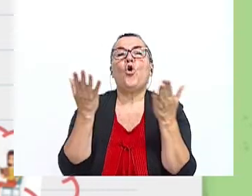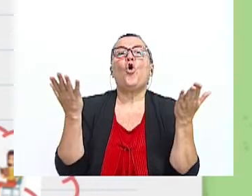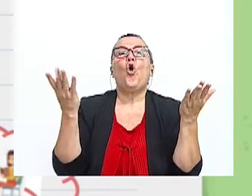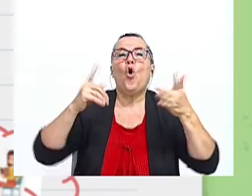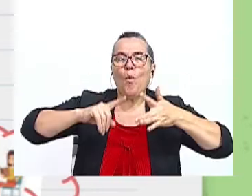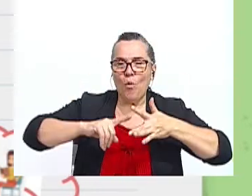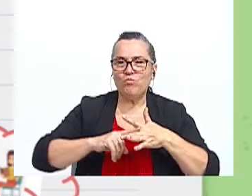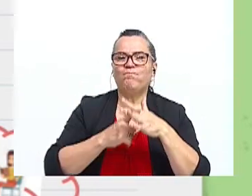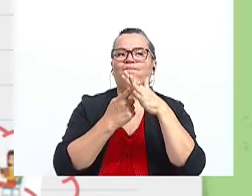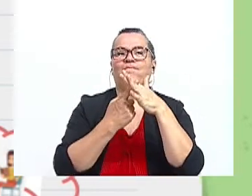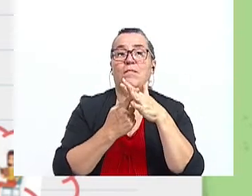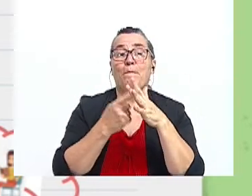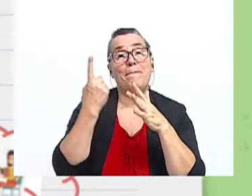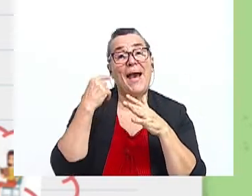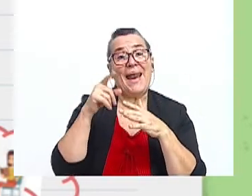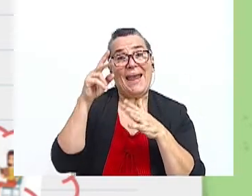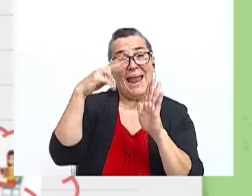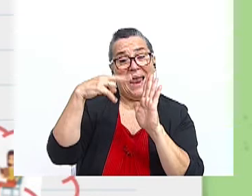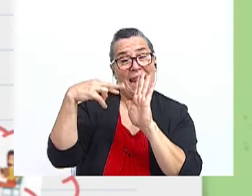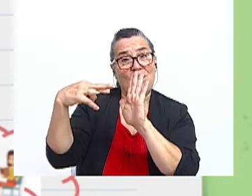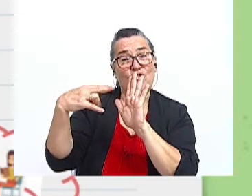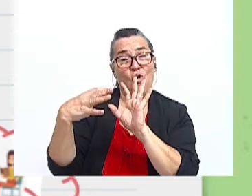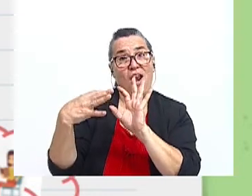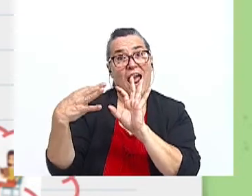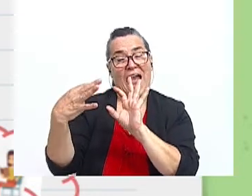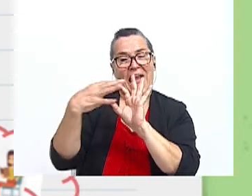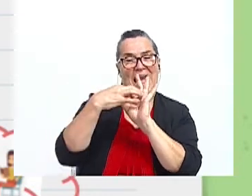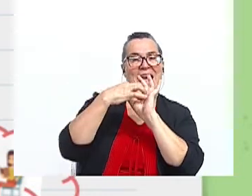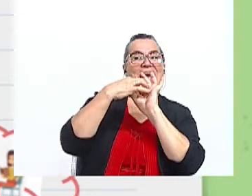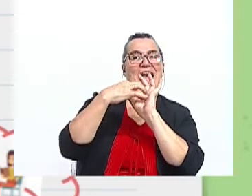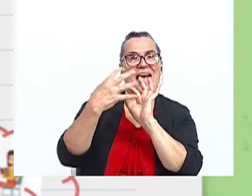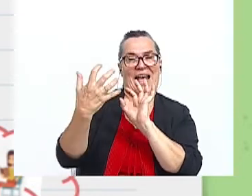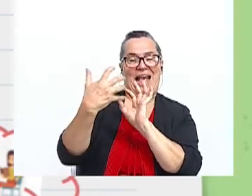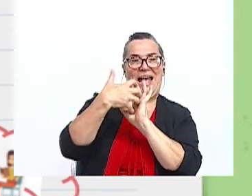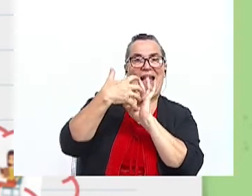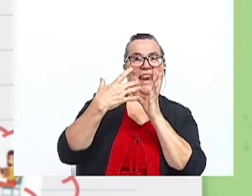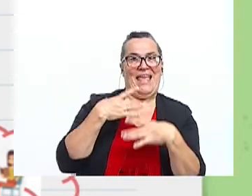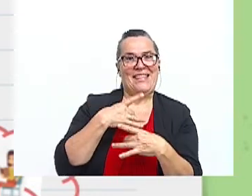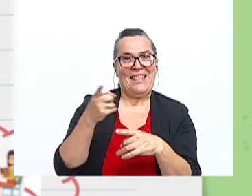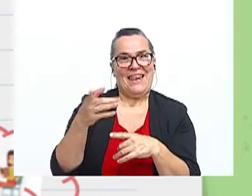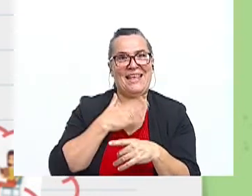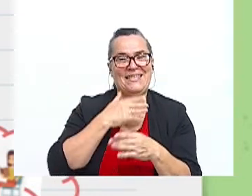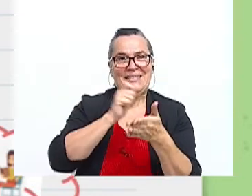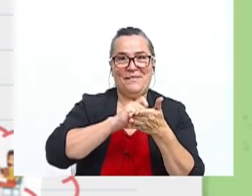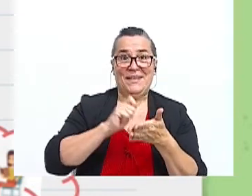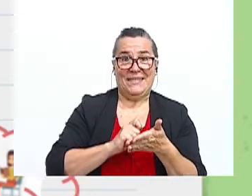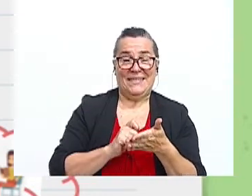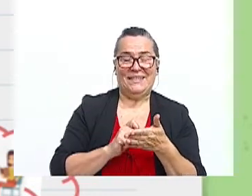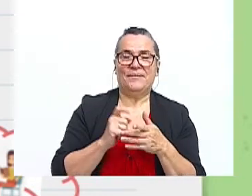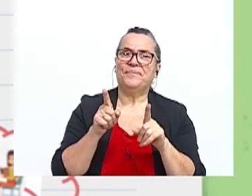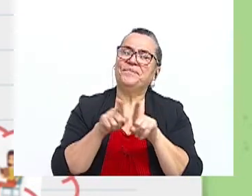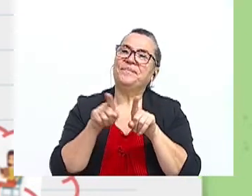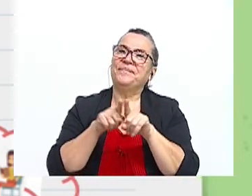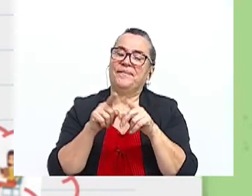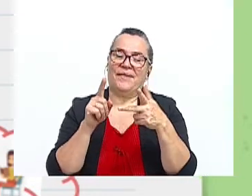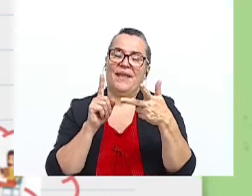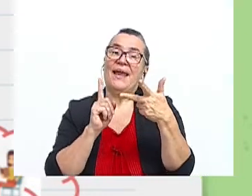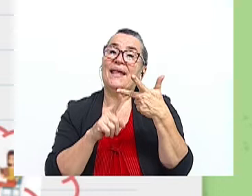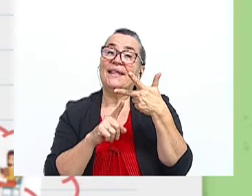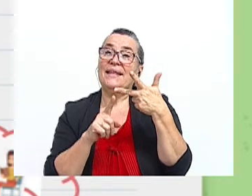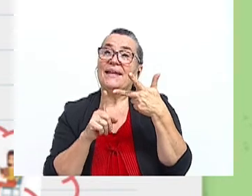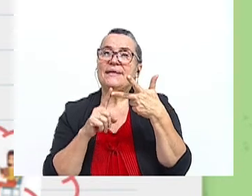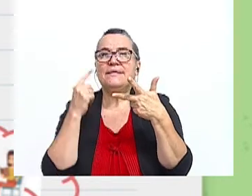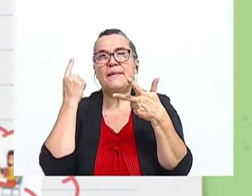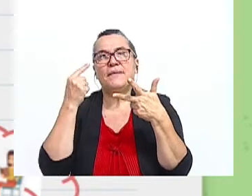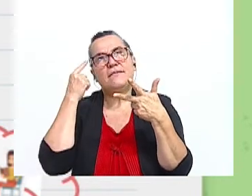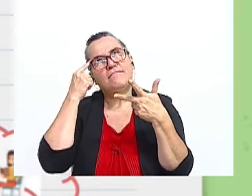a hacer que el lector se enganche con mi escrito, es decir, le interese. Y número 3, siempre